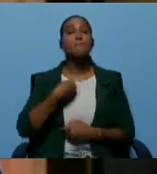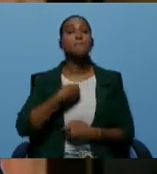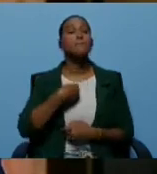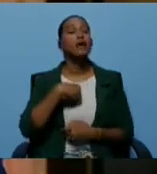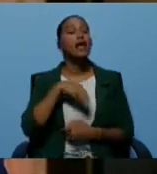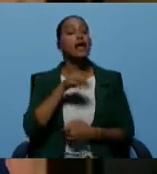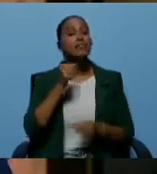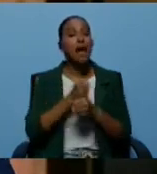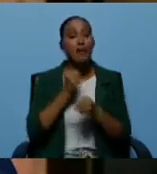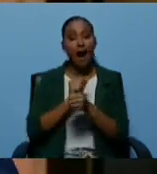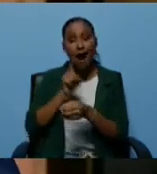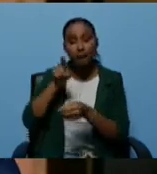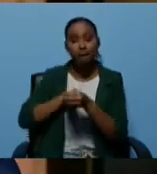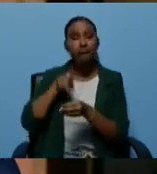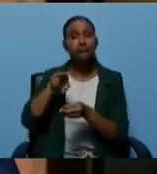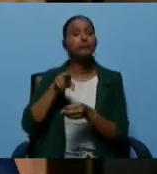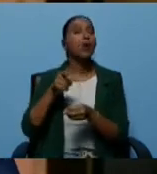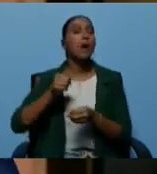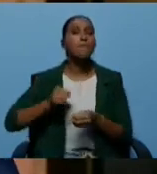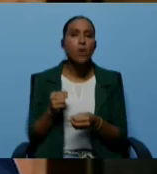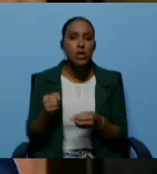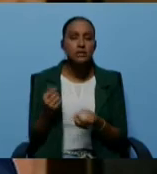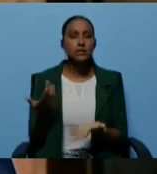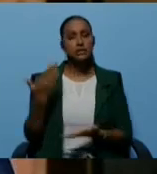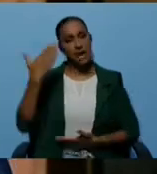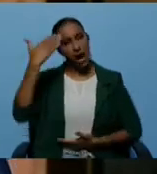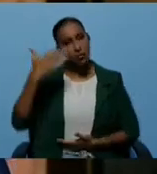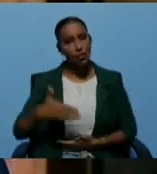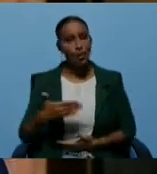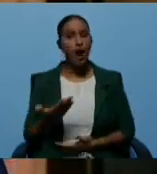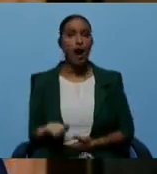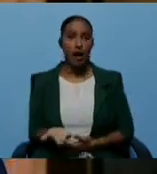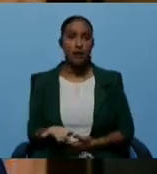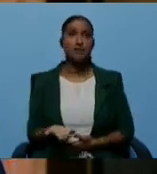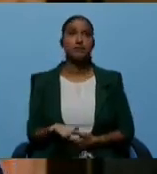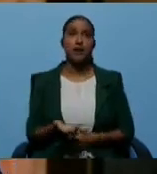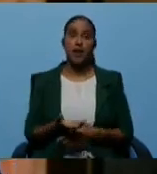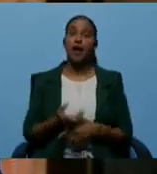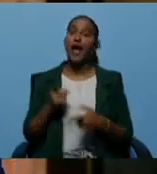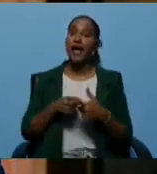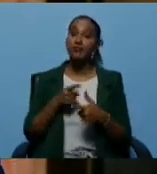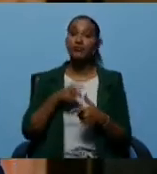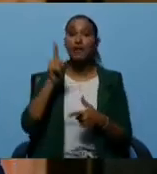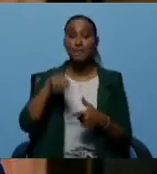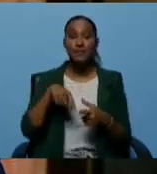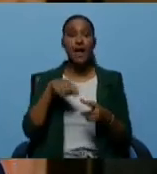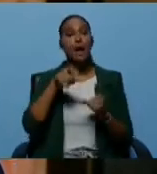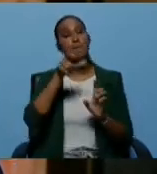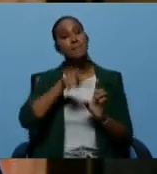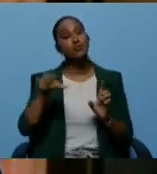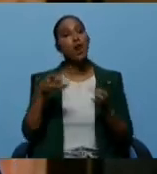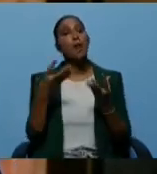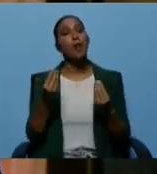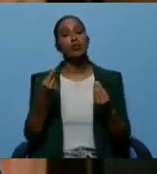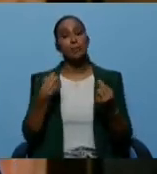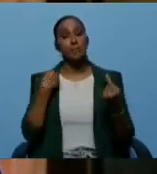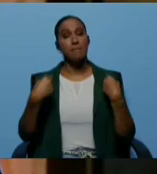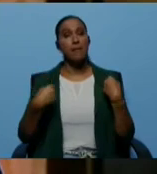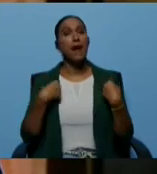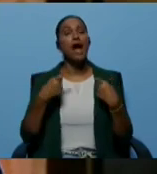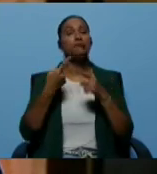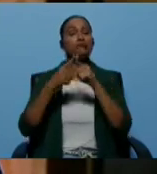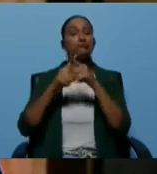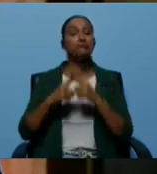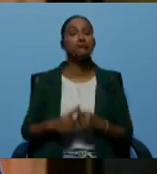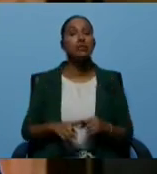Estado, porque no puedo dejar de recordar también, señor presidente, los heridos. Vea esta cifra impactante